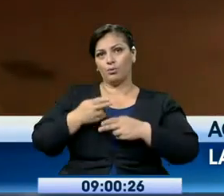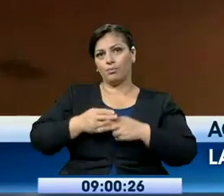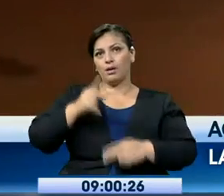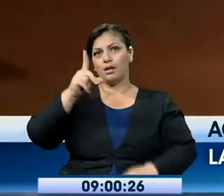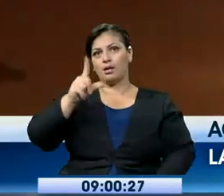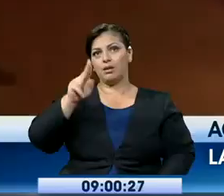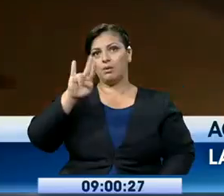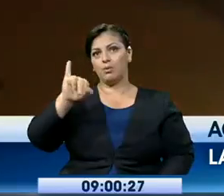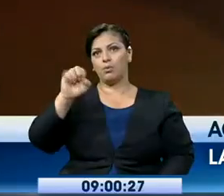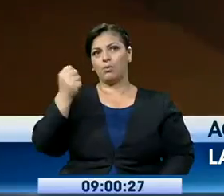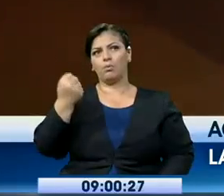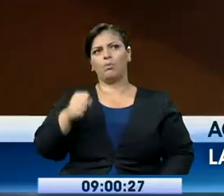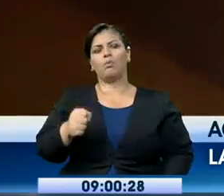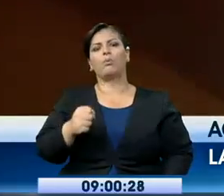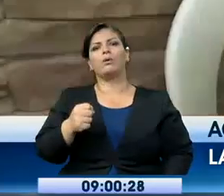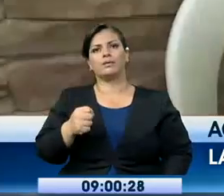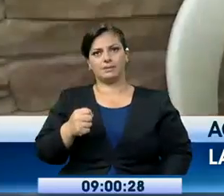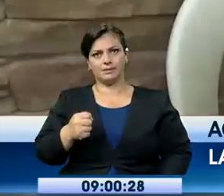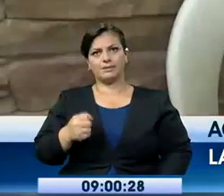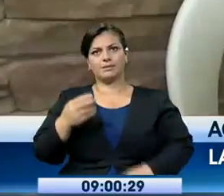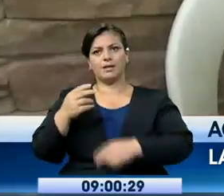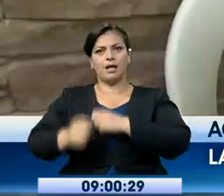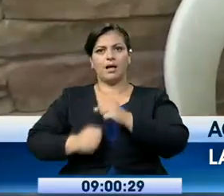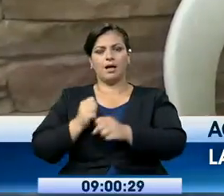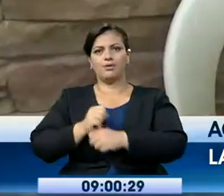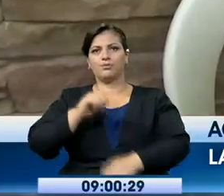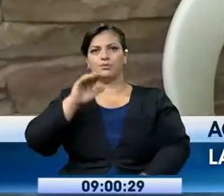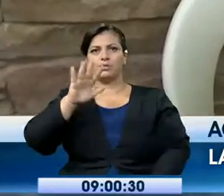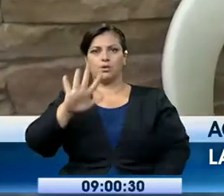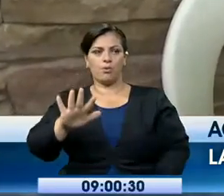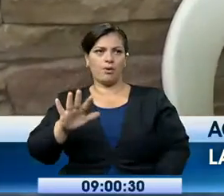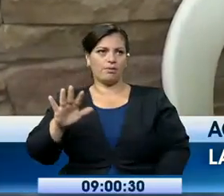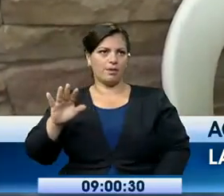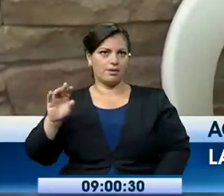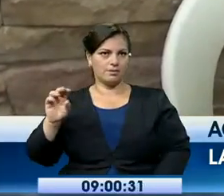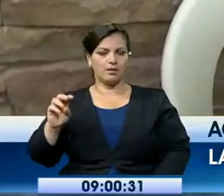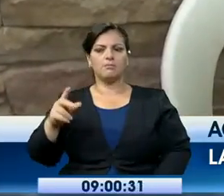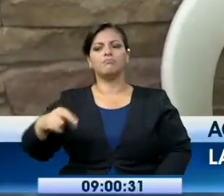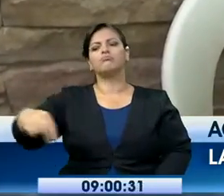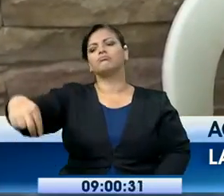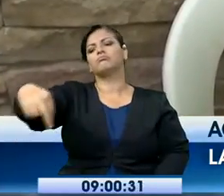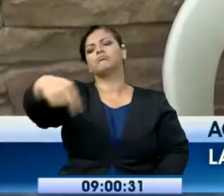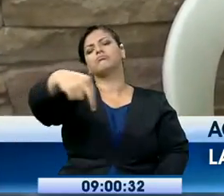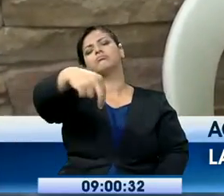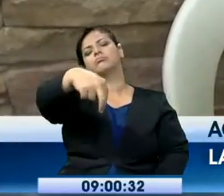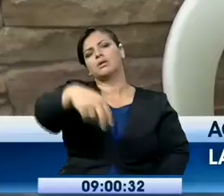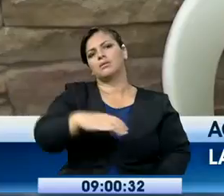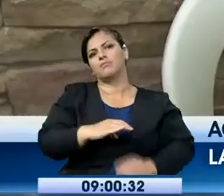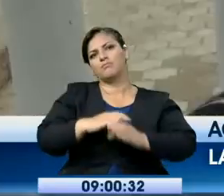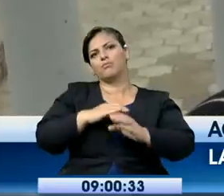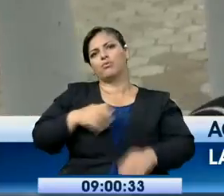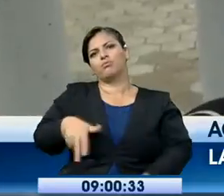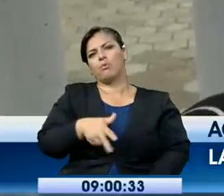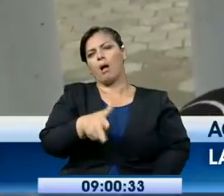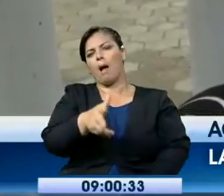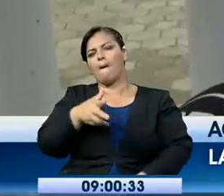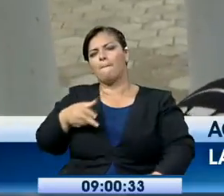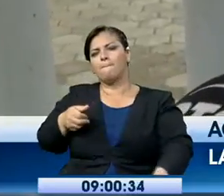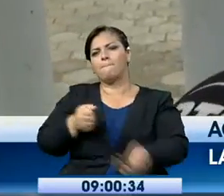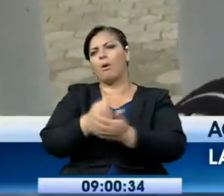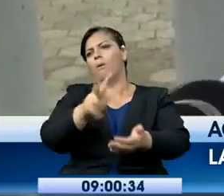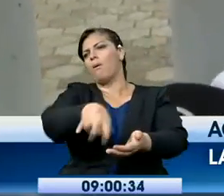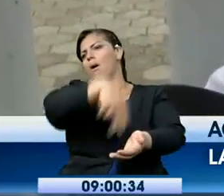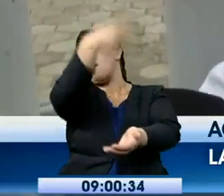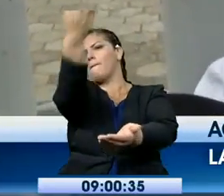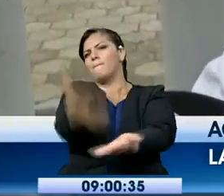6 horas después de haber sido atropellado en Manta. Tenía un ronquido y tenía una bola aquí atrás. Eso era todo, niña. Que llamaron